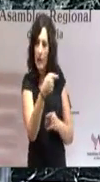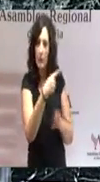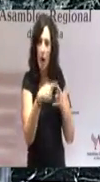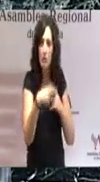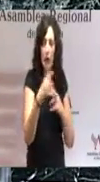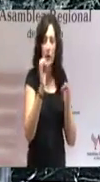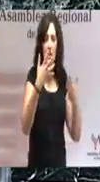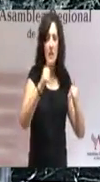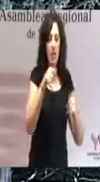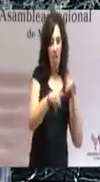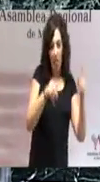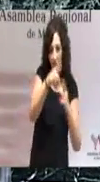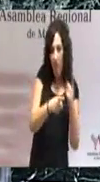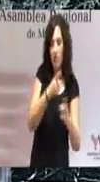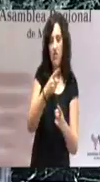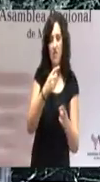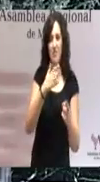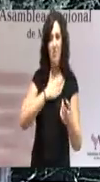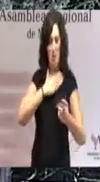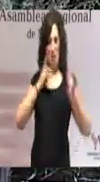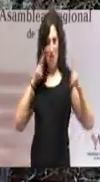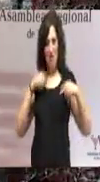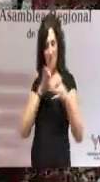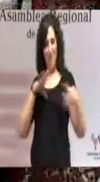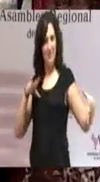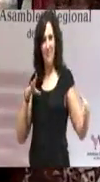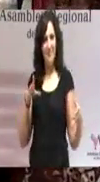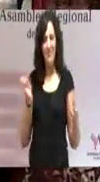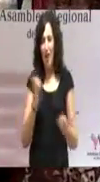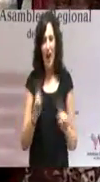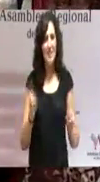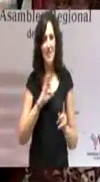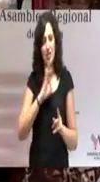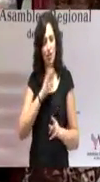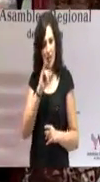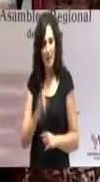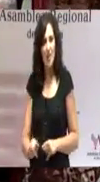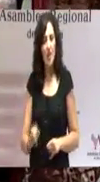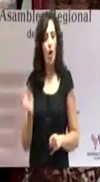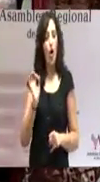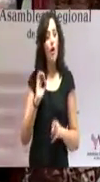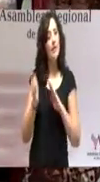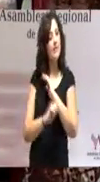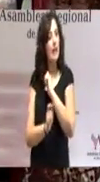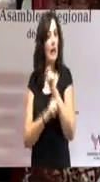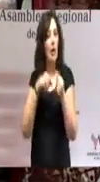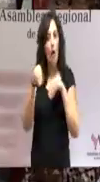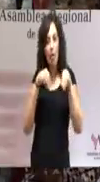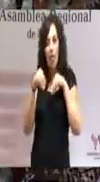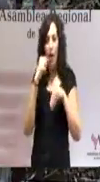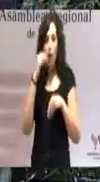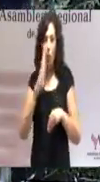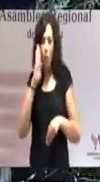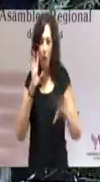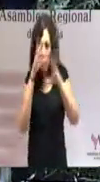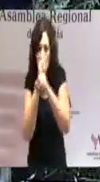nadie. Es impropio, y menos de usted. Podemos articular estrategias espurias. Ninguno